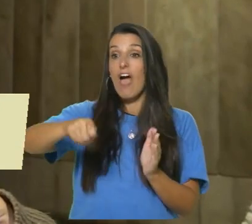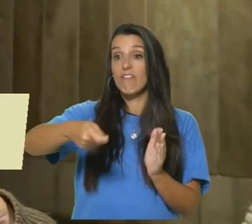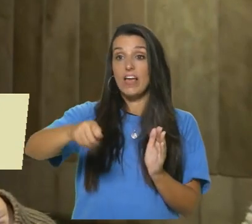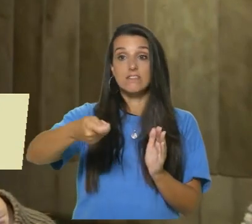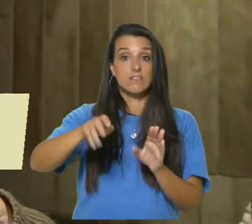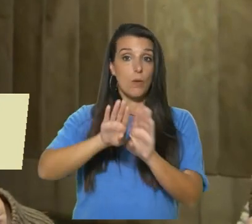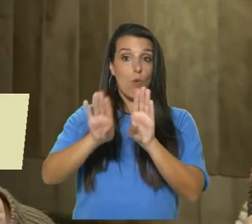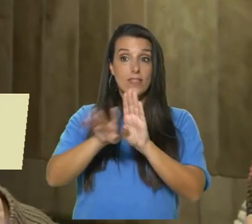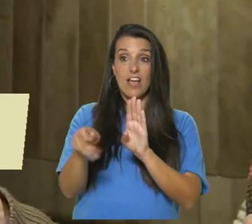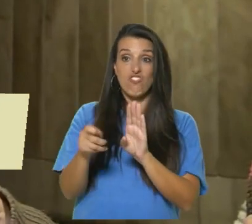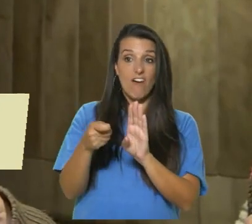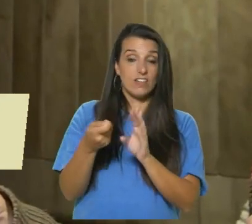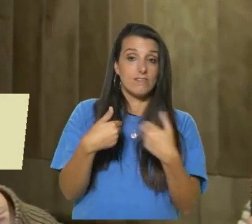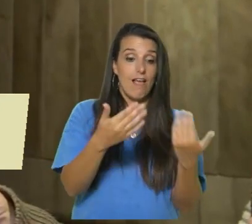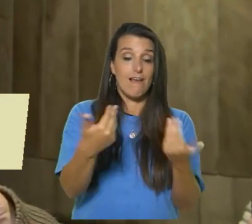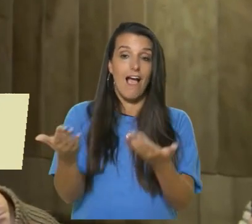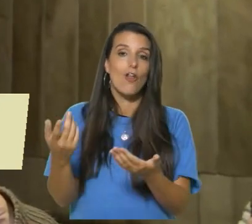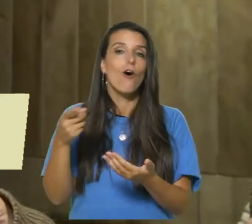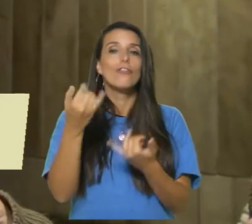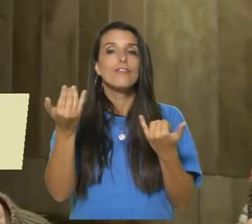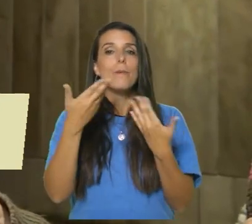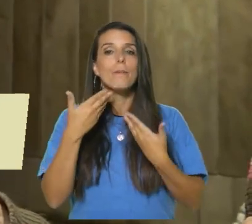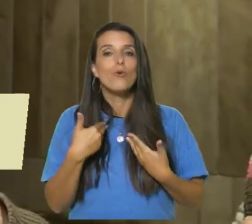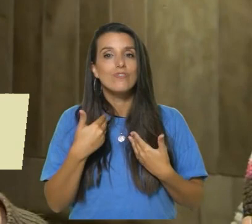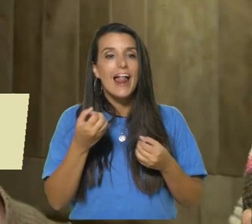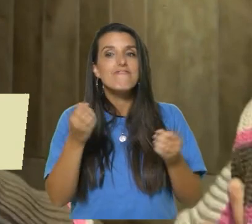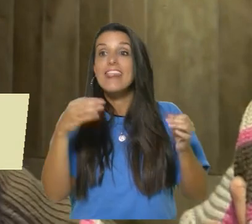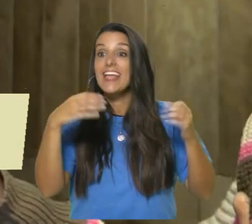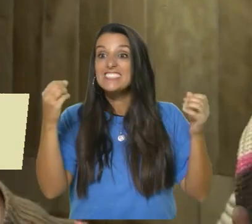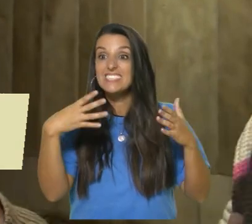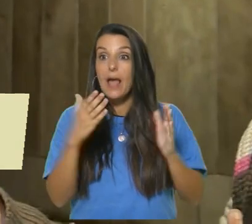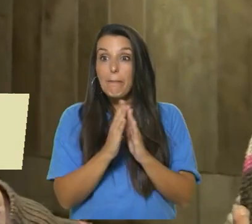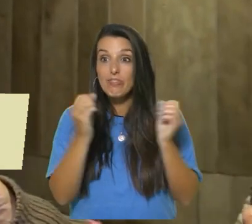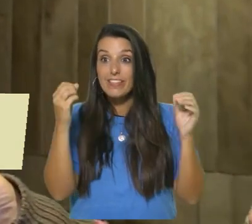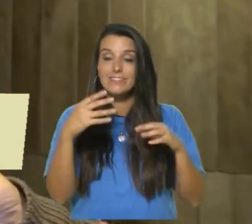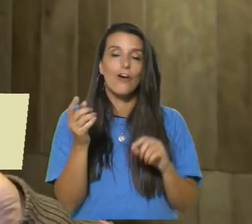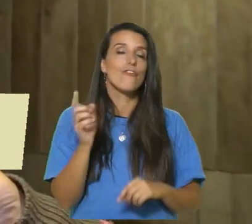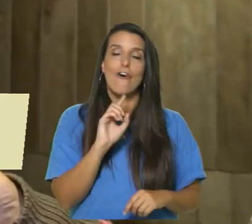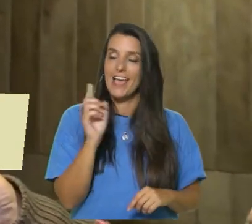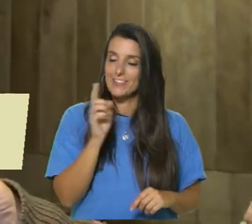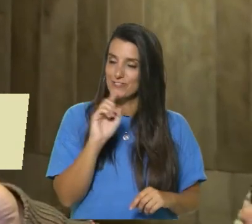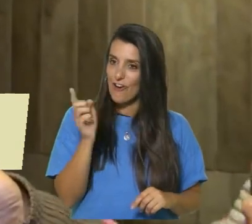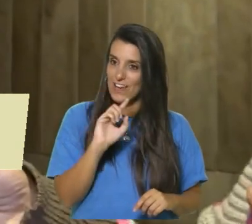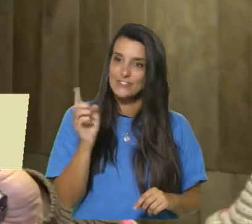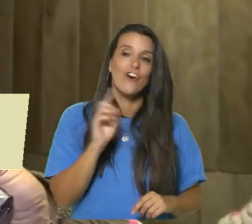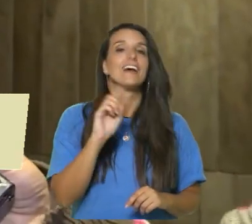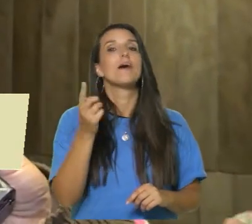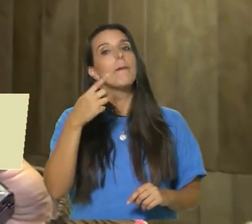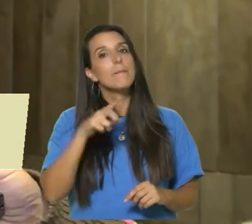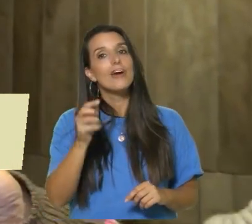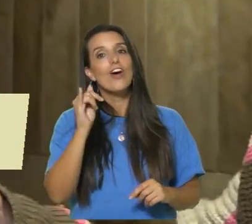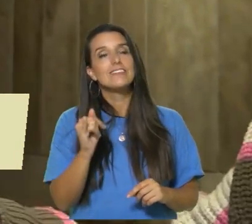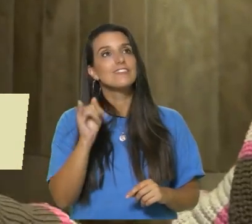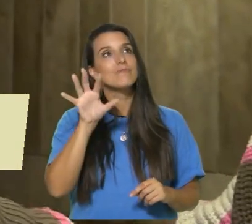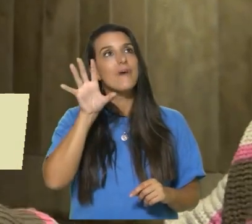cerrajería de descarte eh que el otro día me preguntaban si están bendecidas no están bendecidas las sa en el teatro están bendecidas no pero son